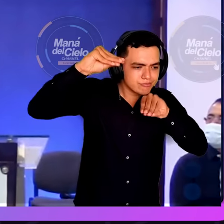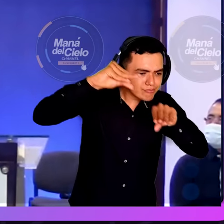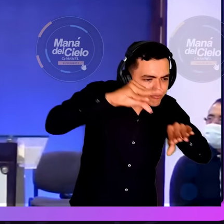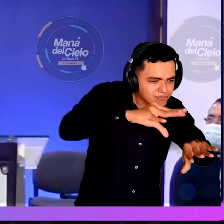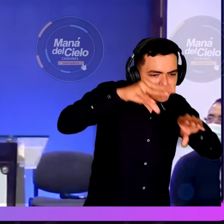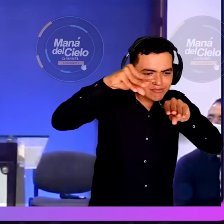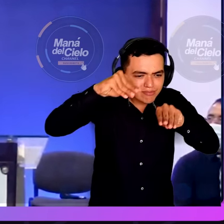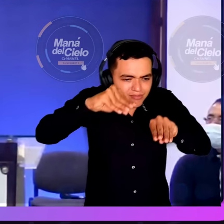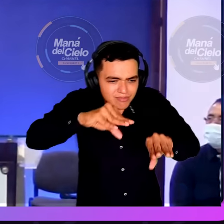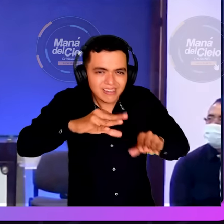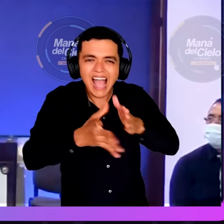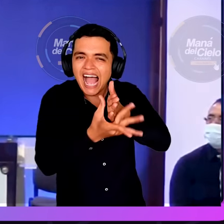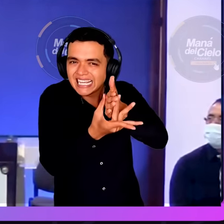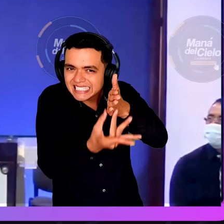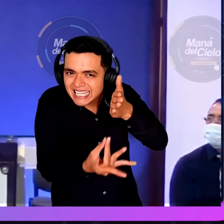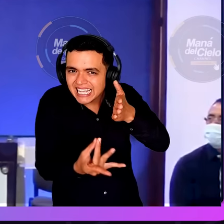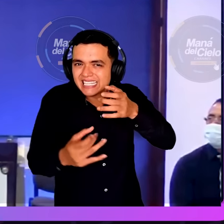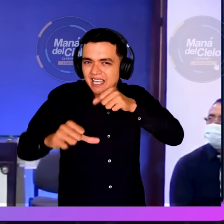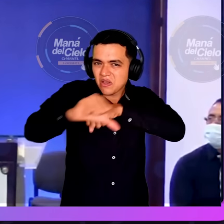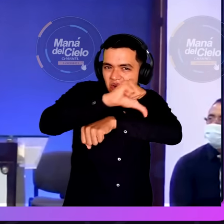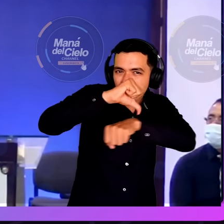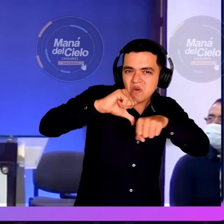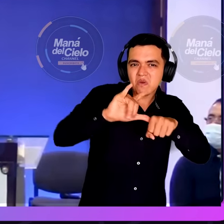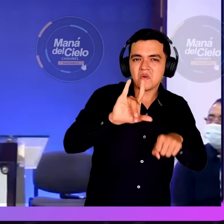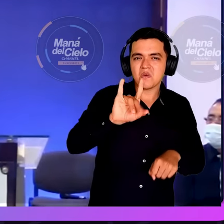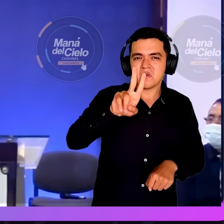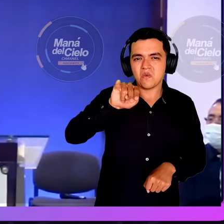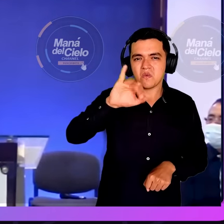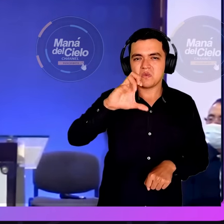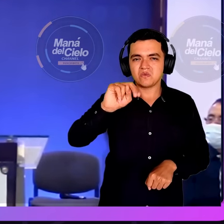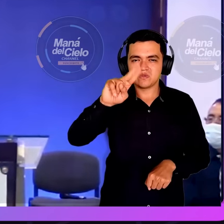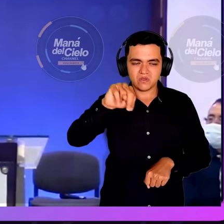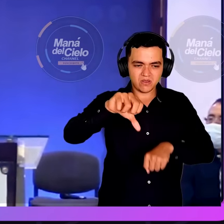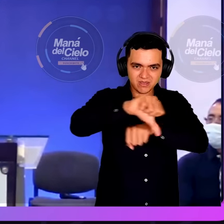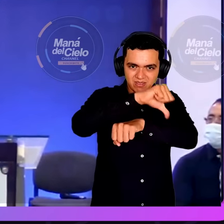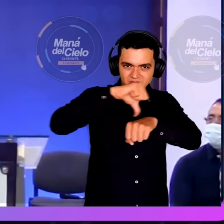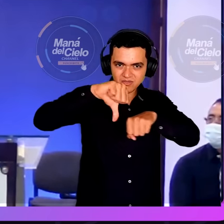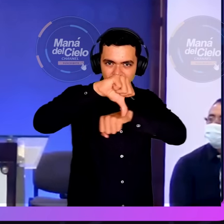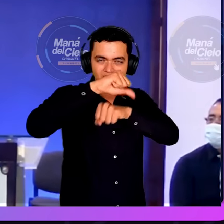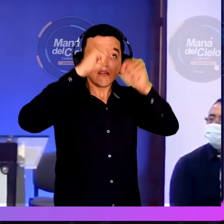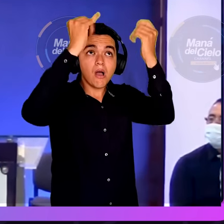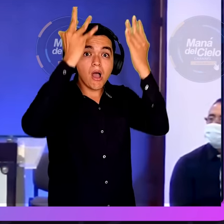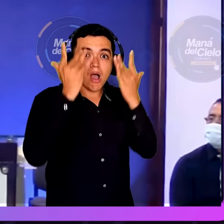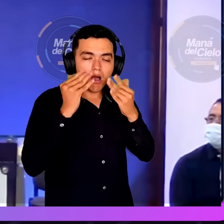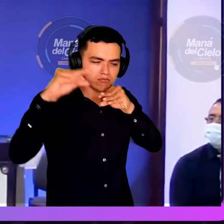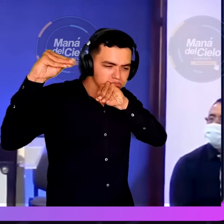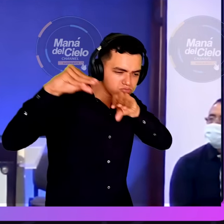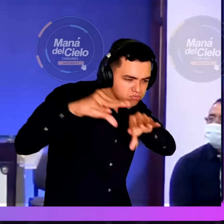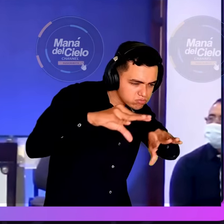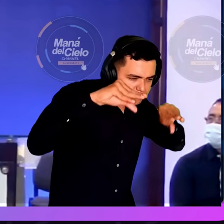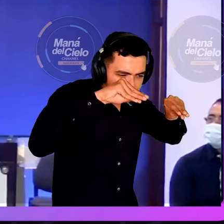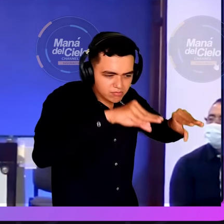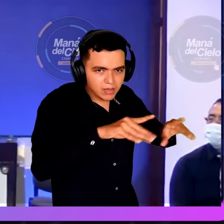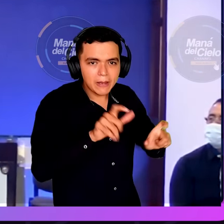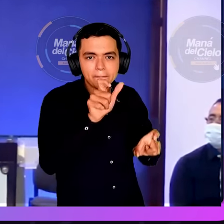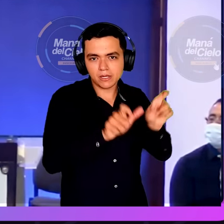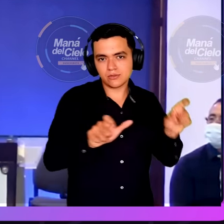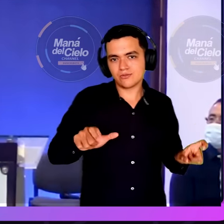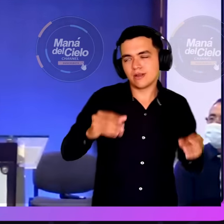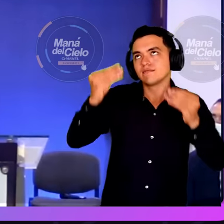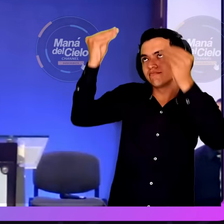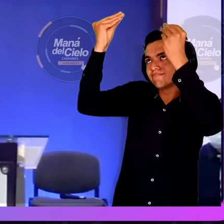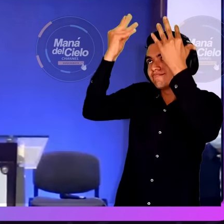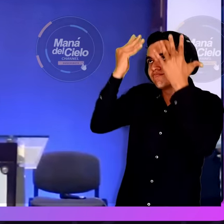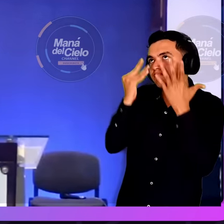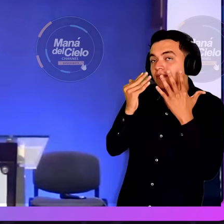qué hacía el pastor? Ahora que estaban orando por los descarriados, me acordé. Entonces el pastor ya tenía que echarle unos implementos